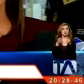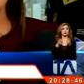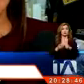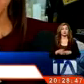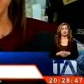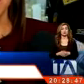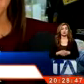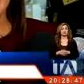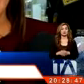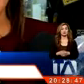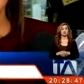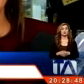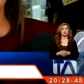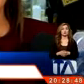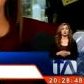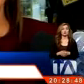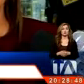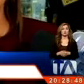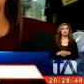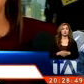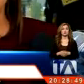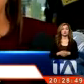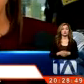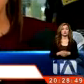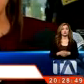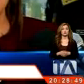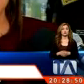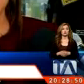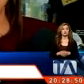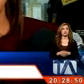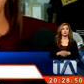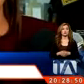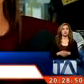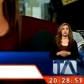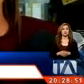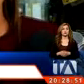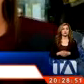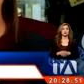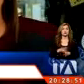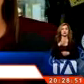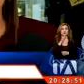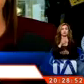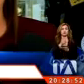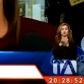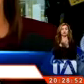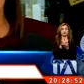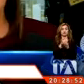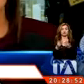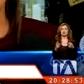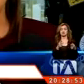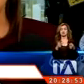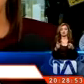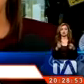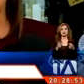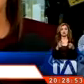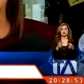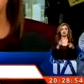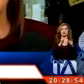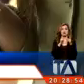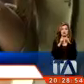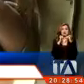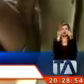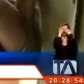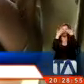ha estado y está siempre a disposición de ayudar. Hay que discutirlo, siempre estamos abiertos a conversar